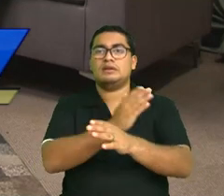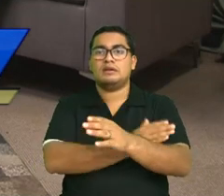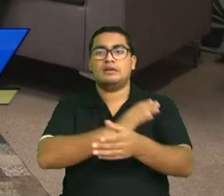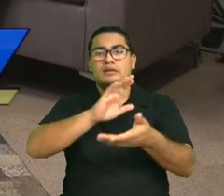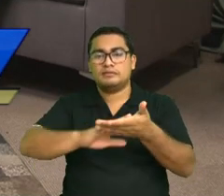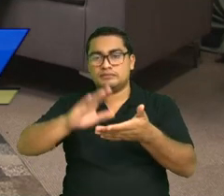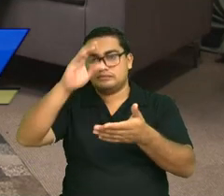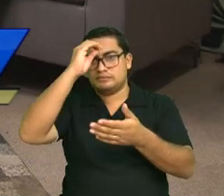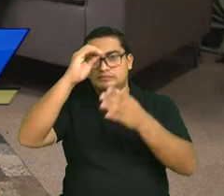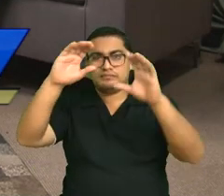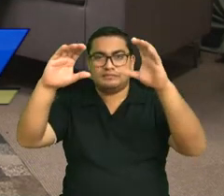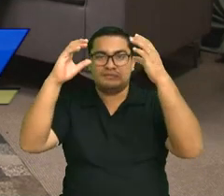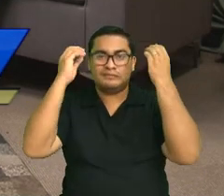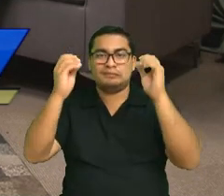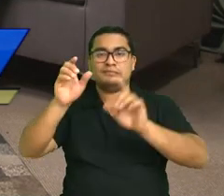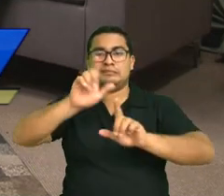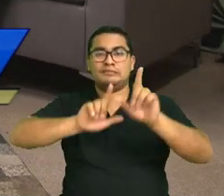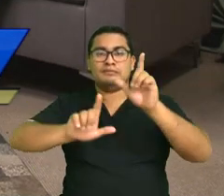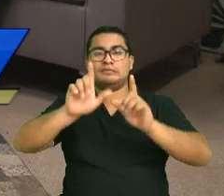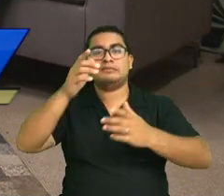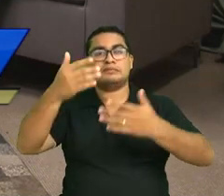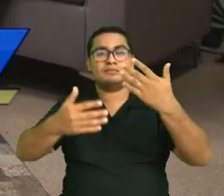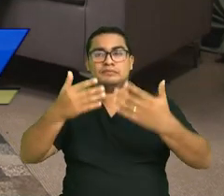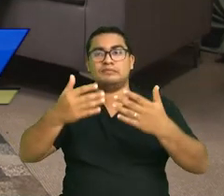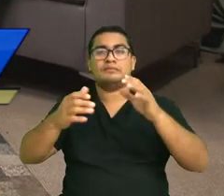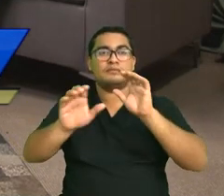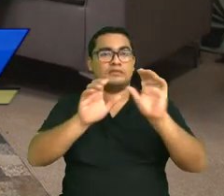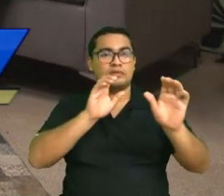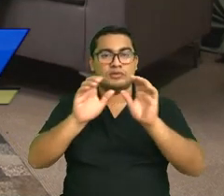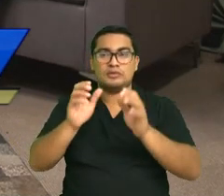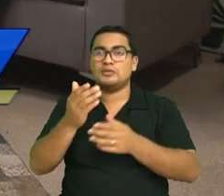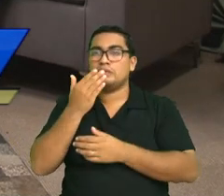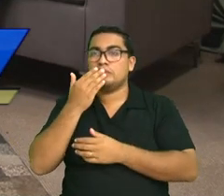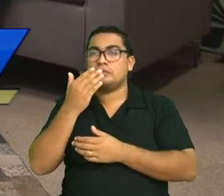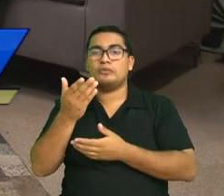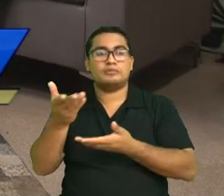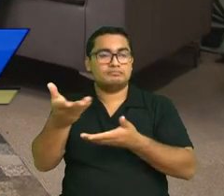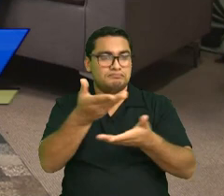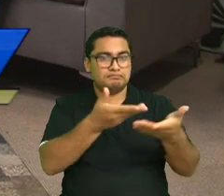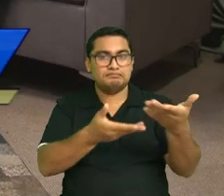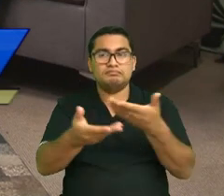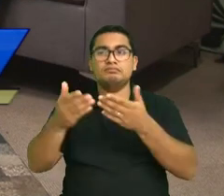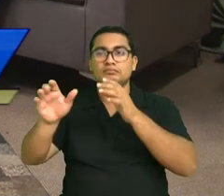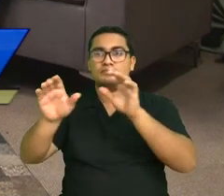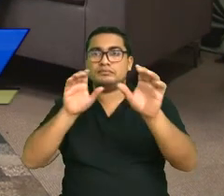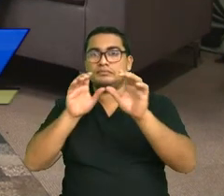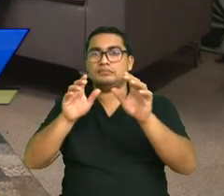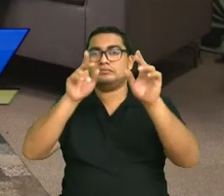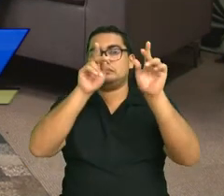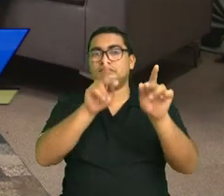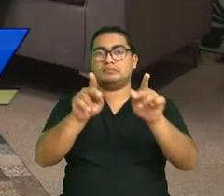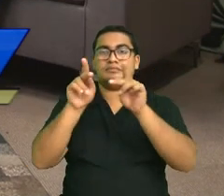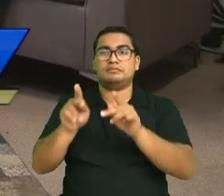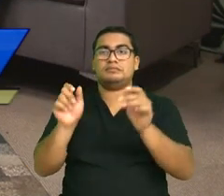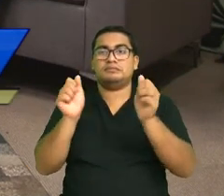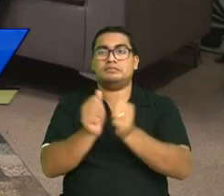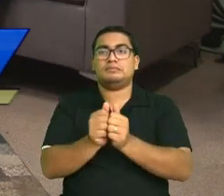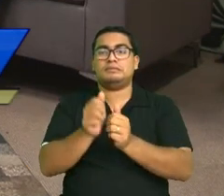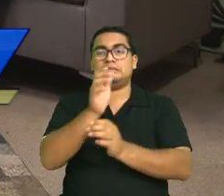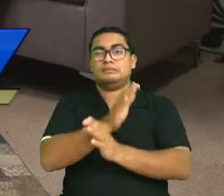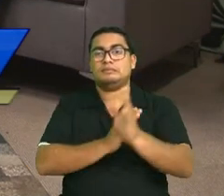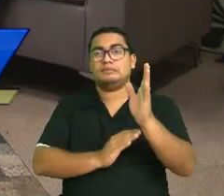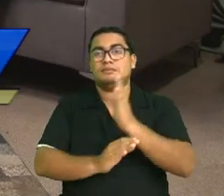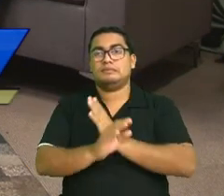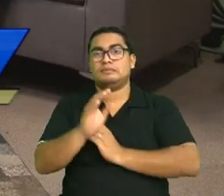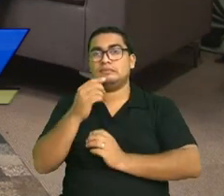ya de comunicación, o sea, favorece la comunicación con las personas con discapacidad, con los niños